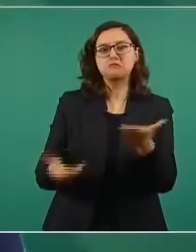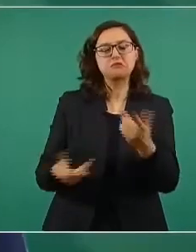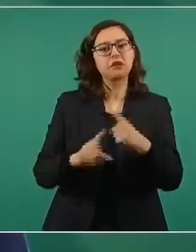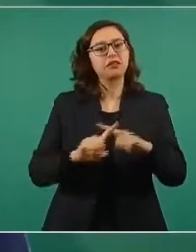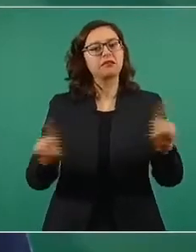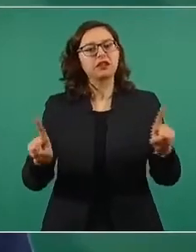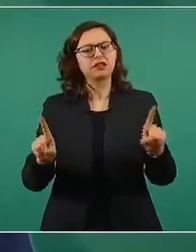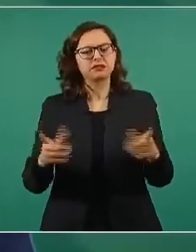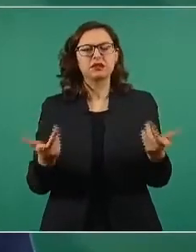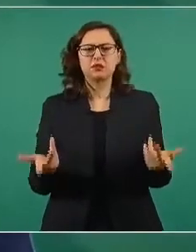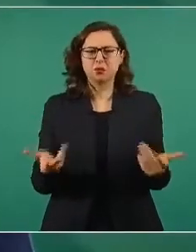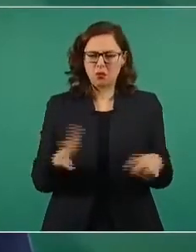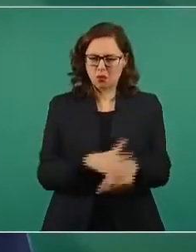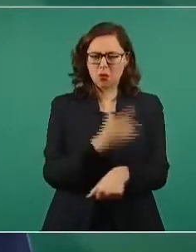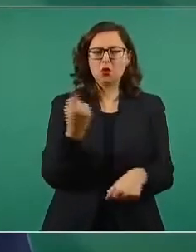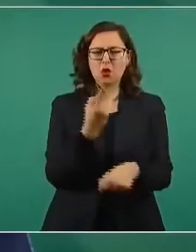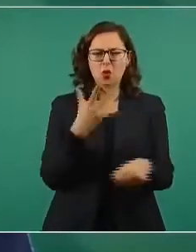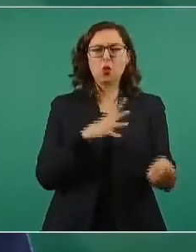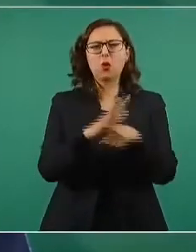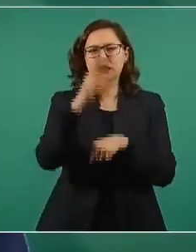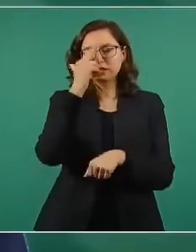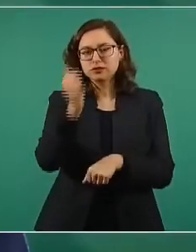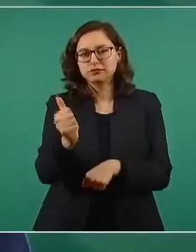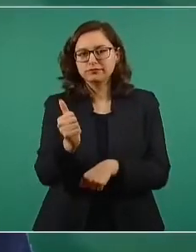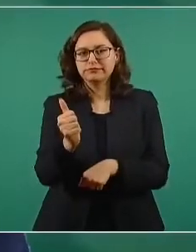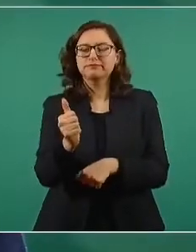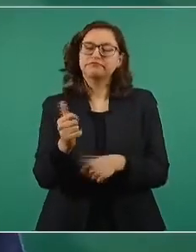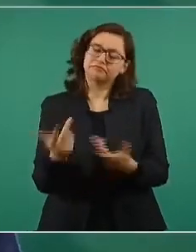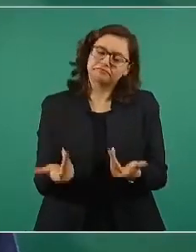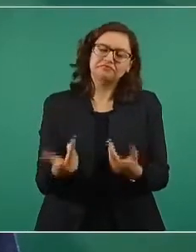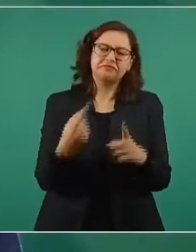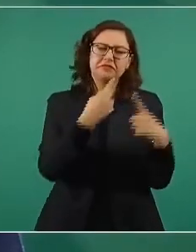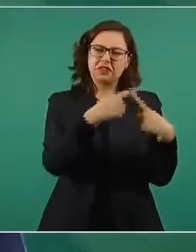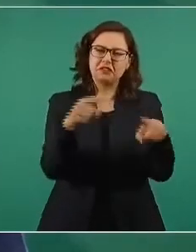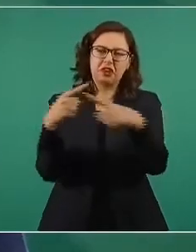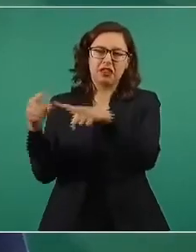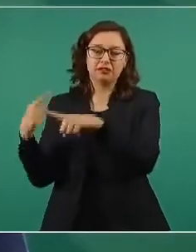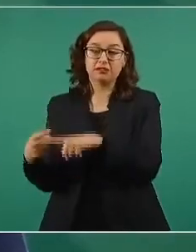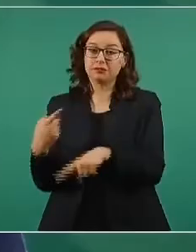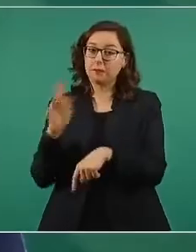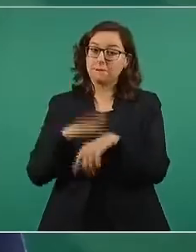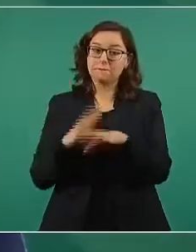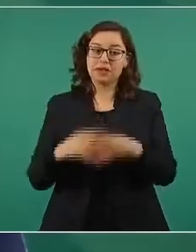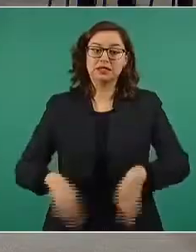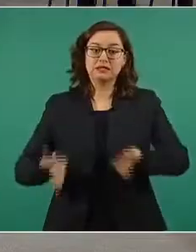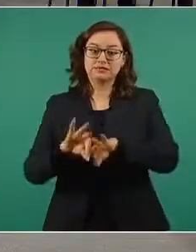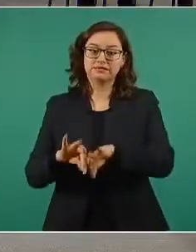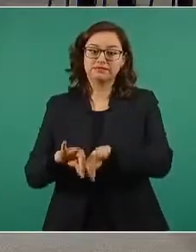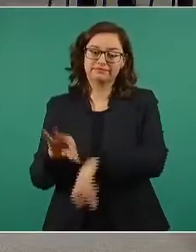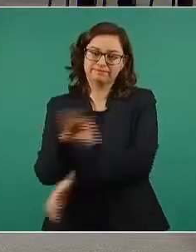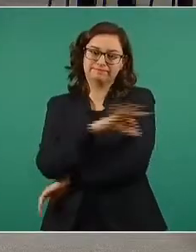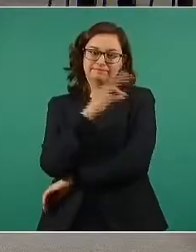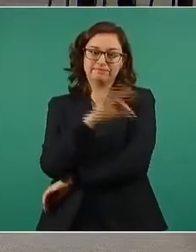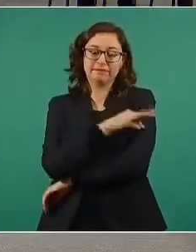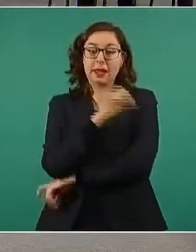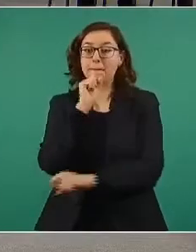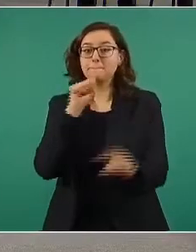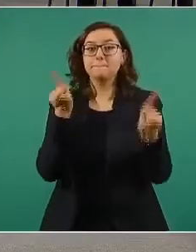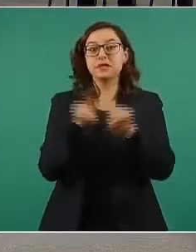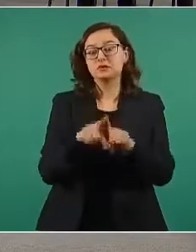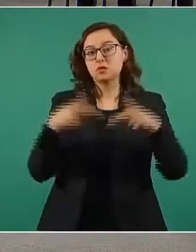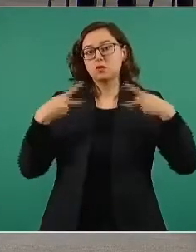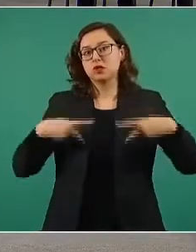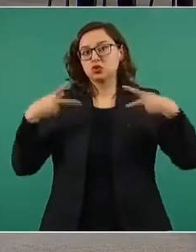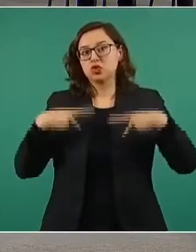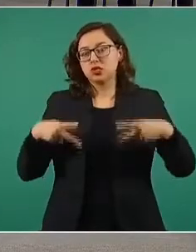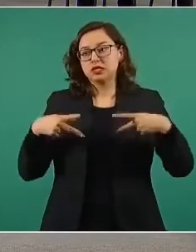factores, pero el principal es la vacunación y también al desarrollo de la inmunidad poblacional.